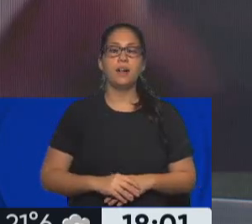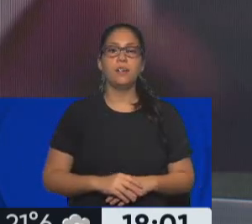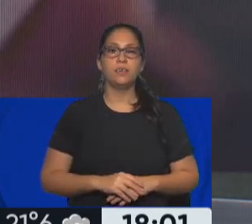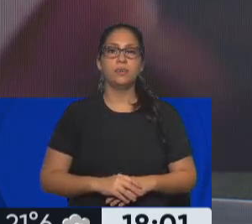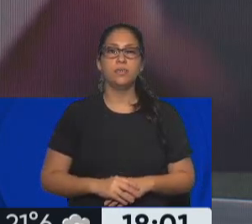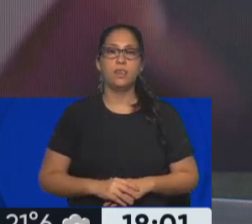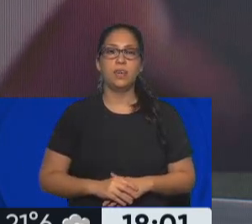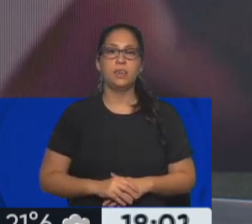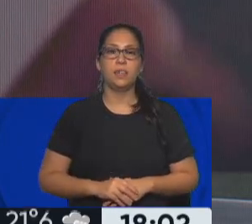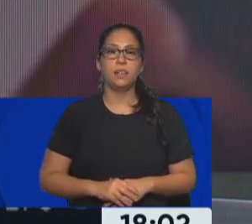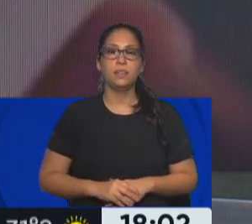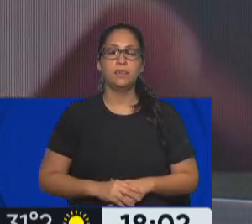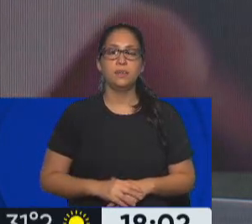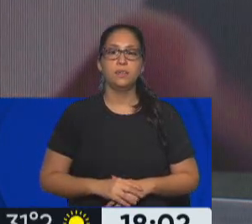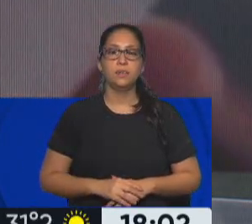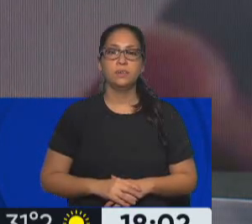intenso